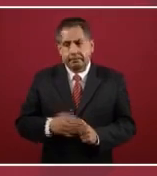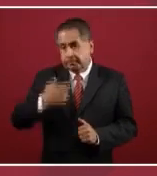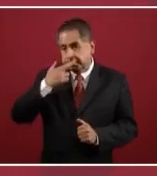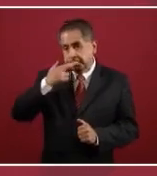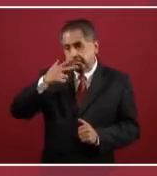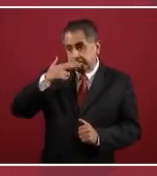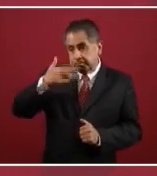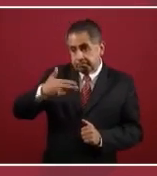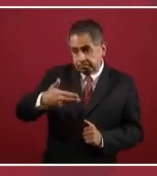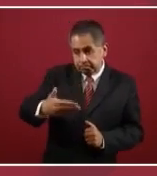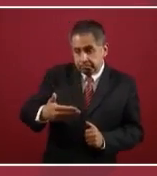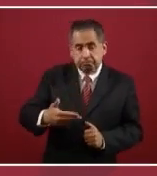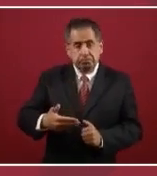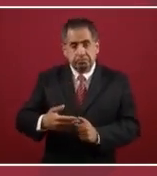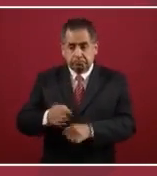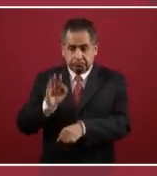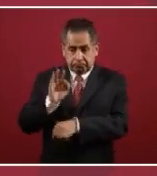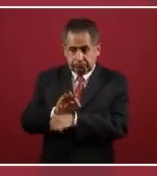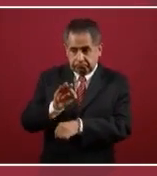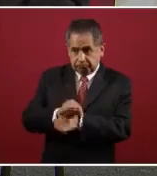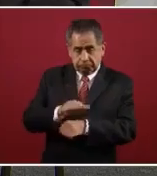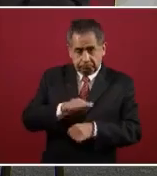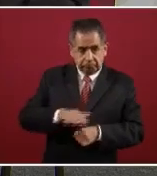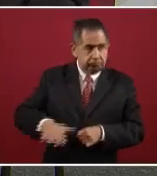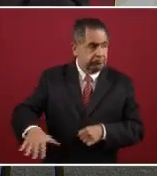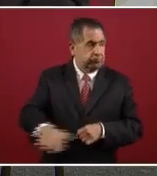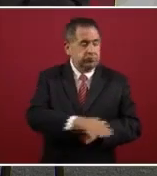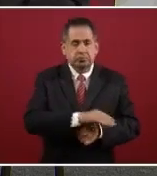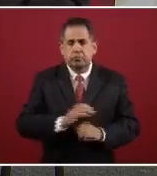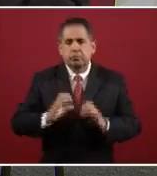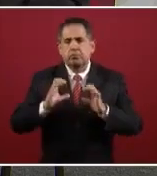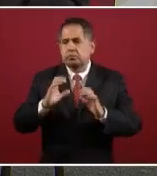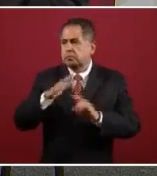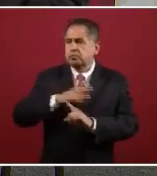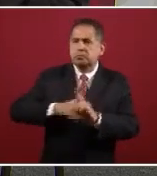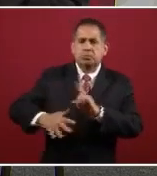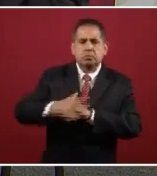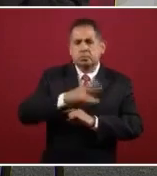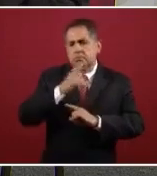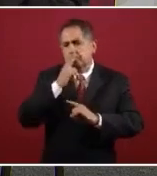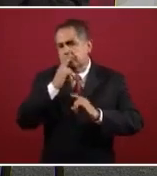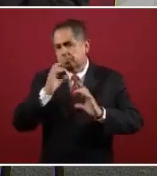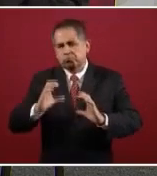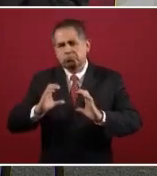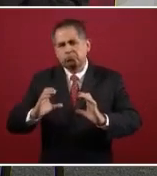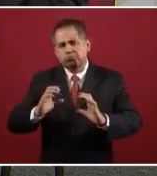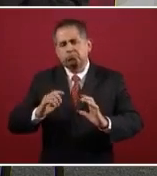mejorar, proteger el medio ambiente,